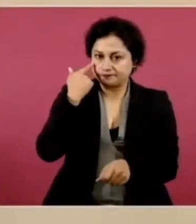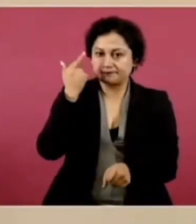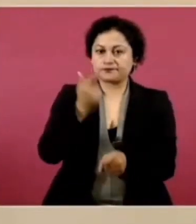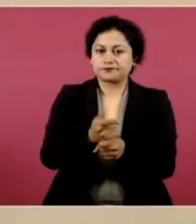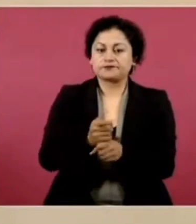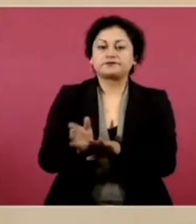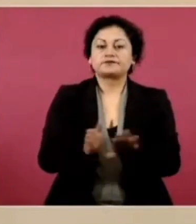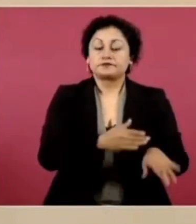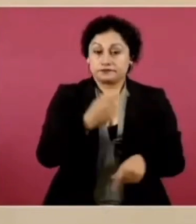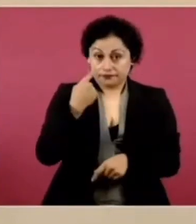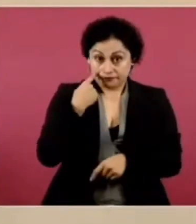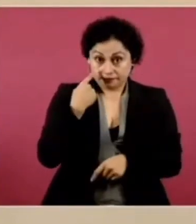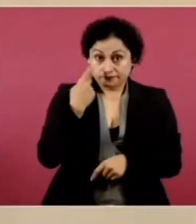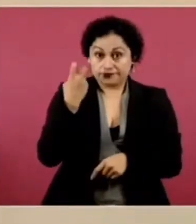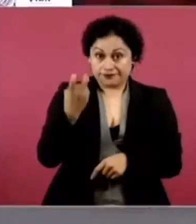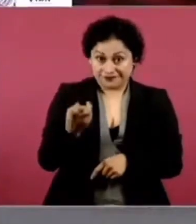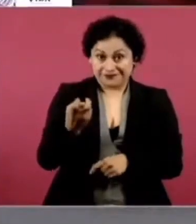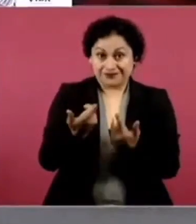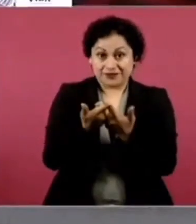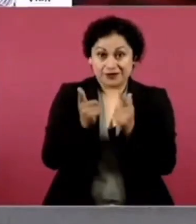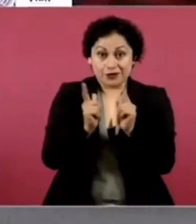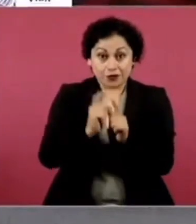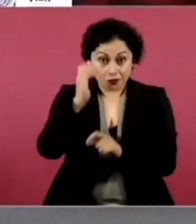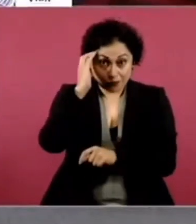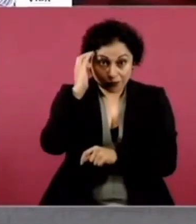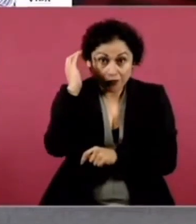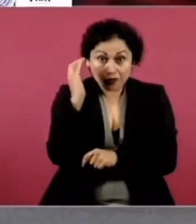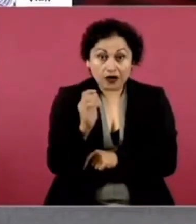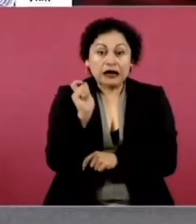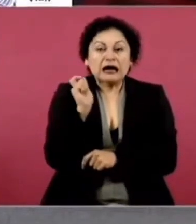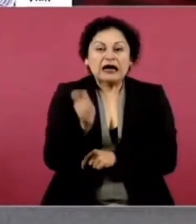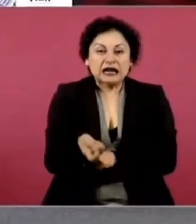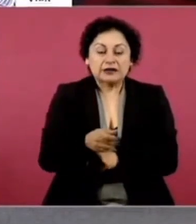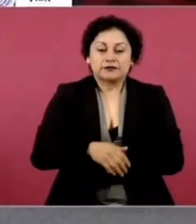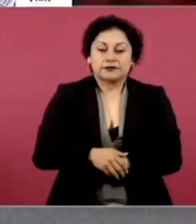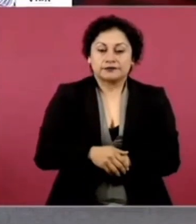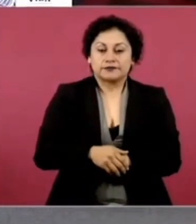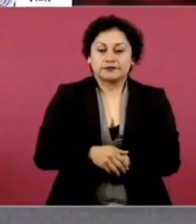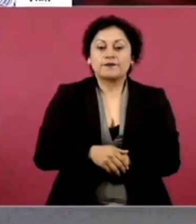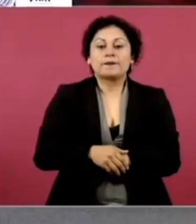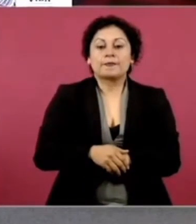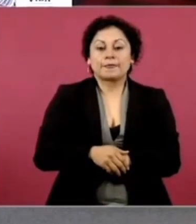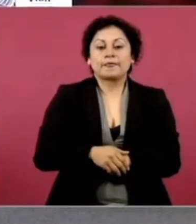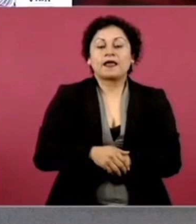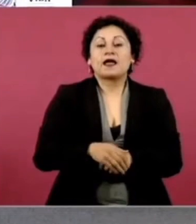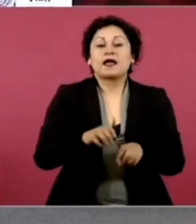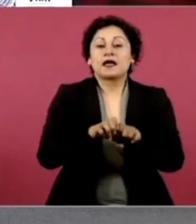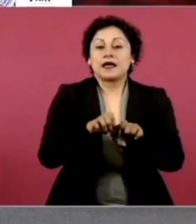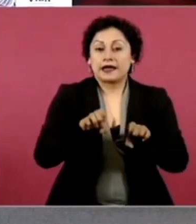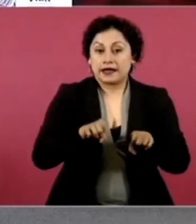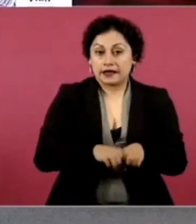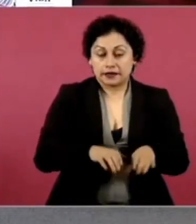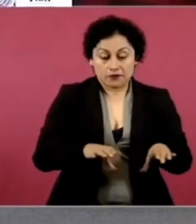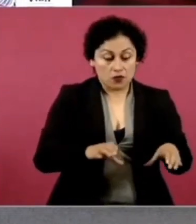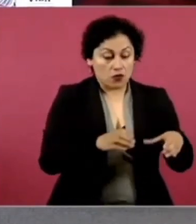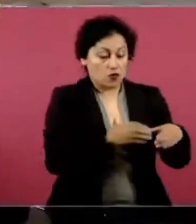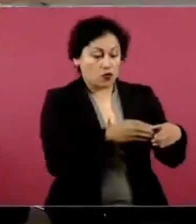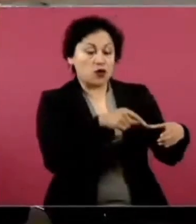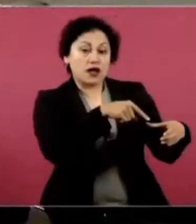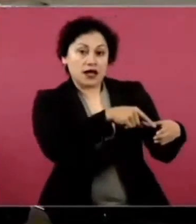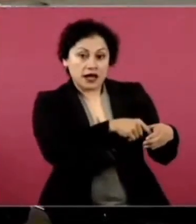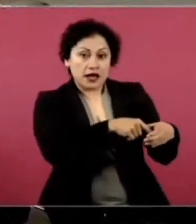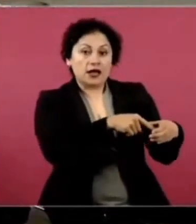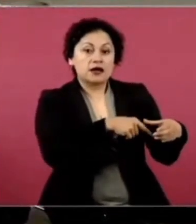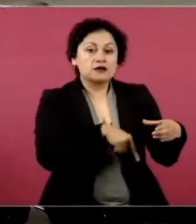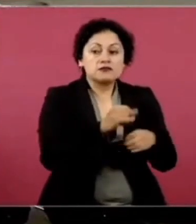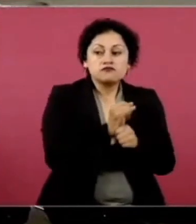modus operandi de esta banda. ¿Sí? Tienen un equipo, el número 1, que selecciona a las víctimas. Este se